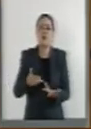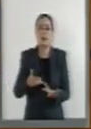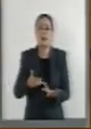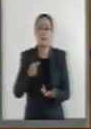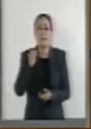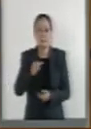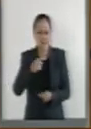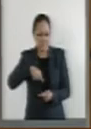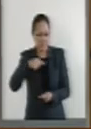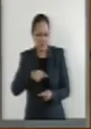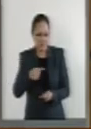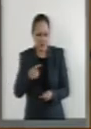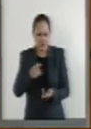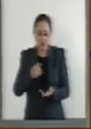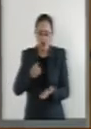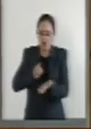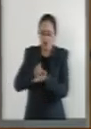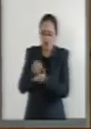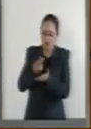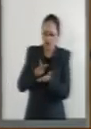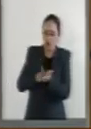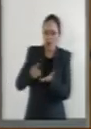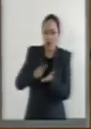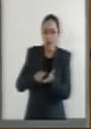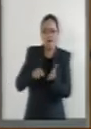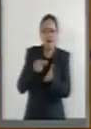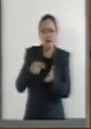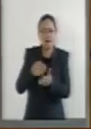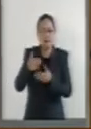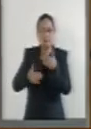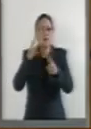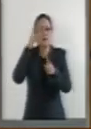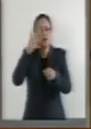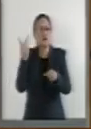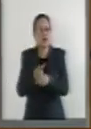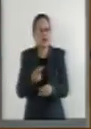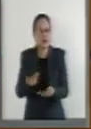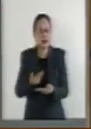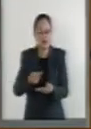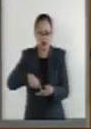de enfrentar hacia adelante? Esto va a implicar